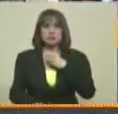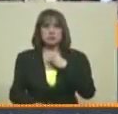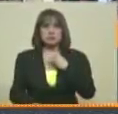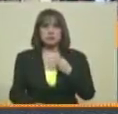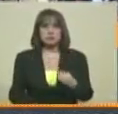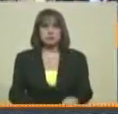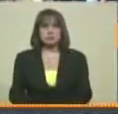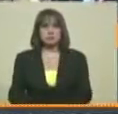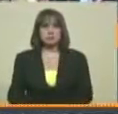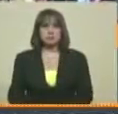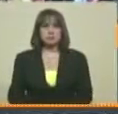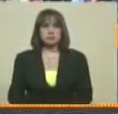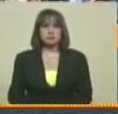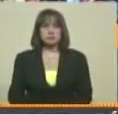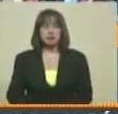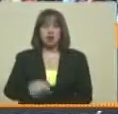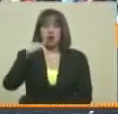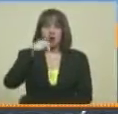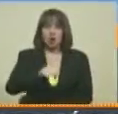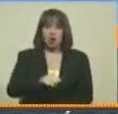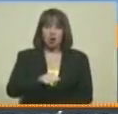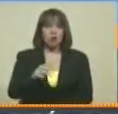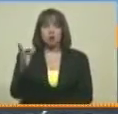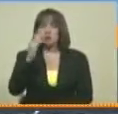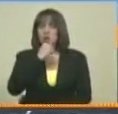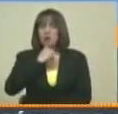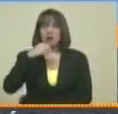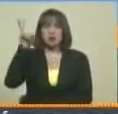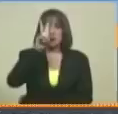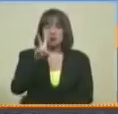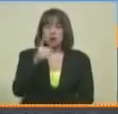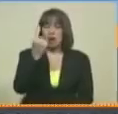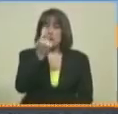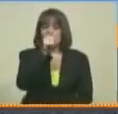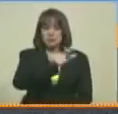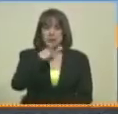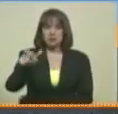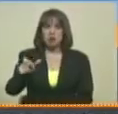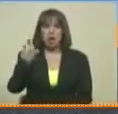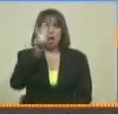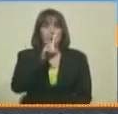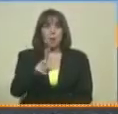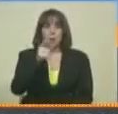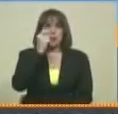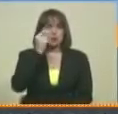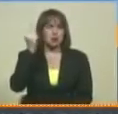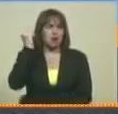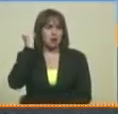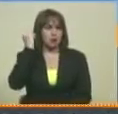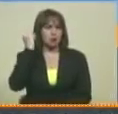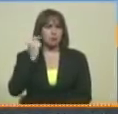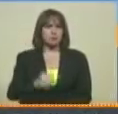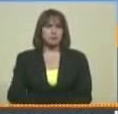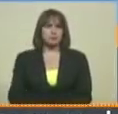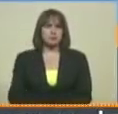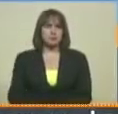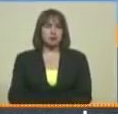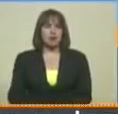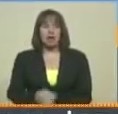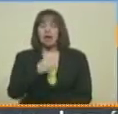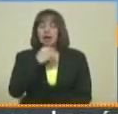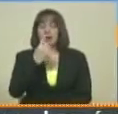hoy no hay en Venezuela un venezolano o una venezolana que no reconozca